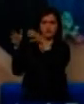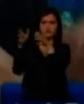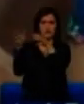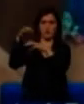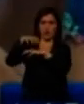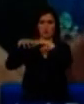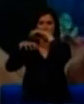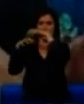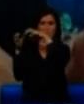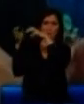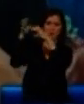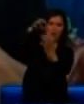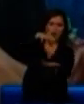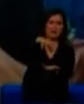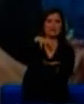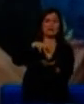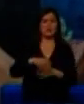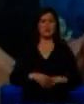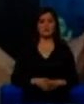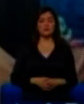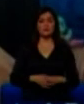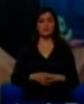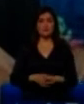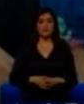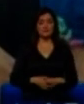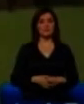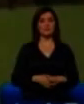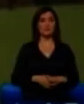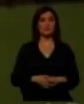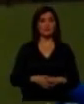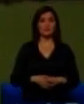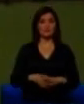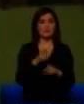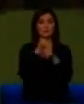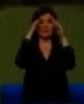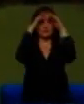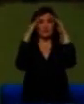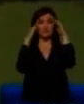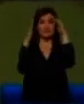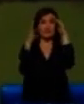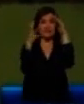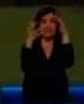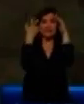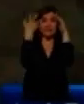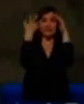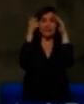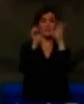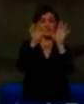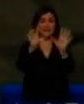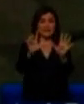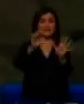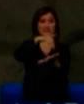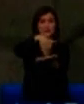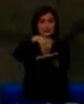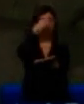se han abierto y cayeron esos pequeños pedazos de bloque. Varias viviendas y alrededor de 7 centros educativos